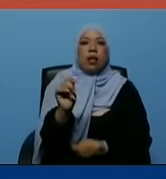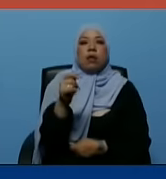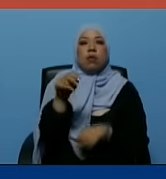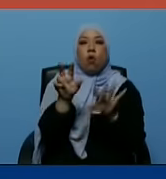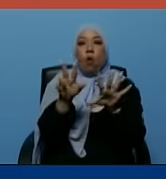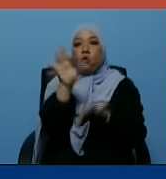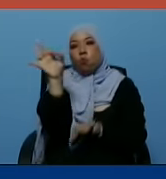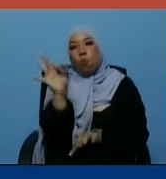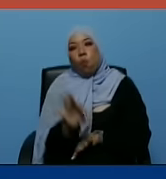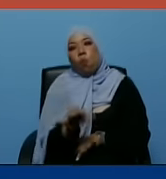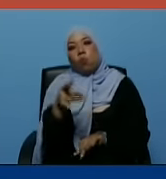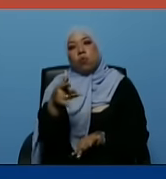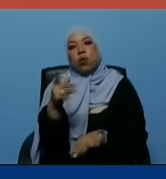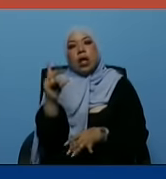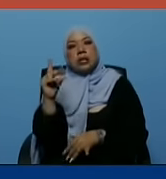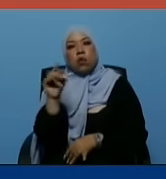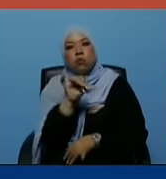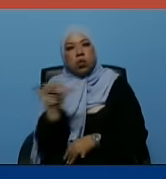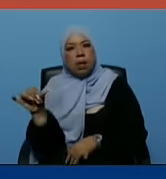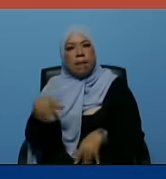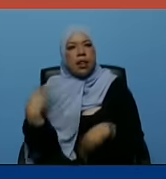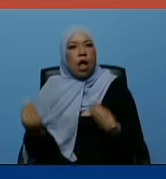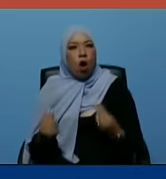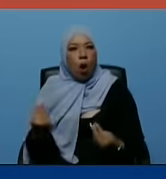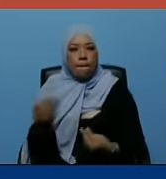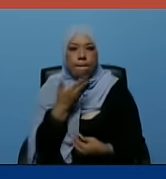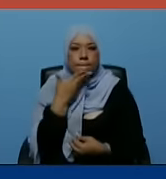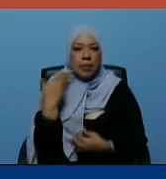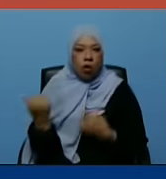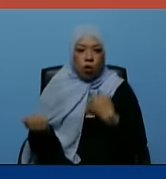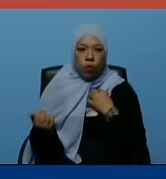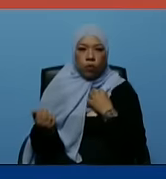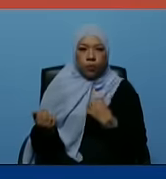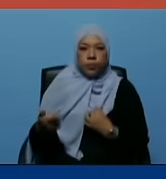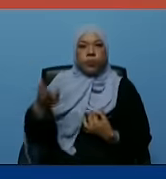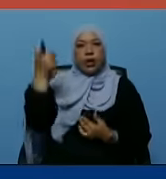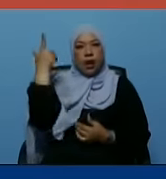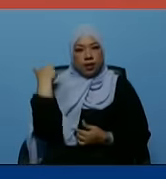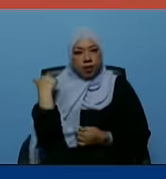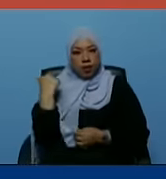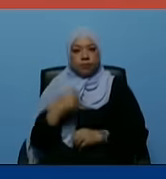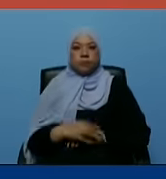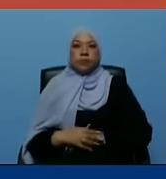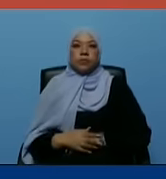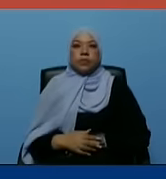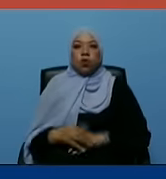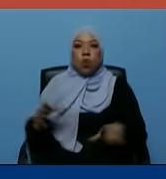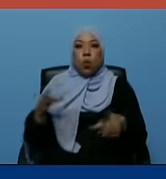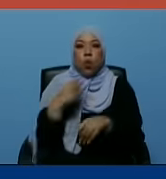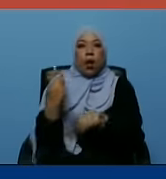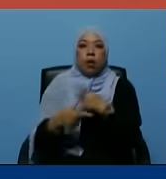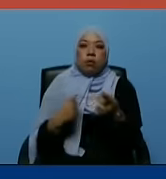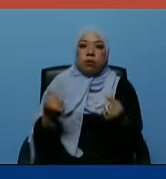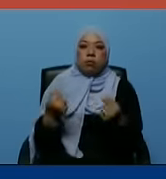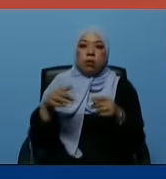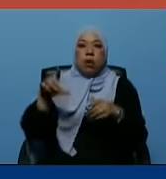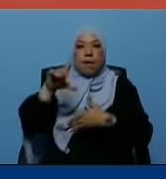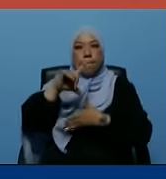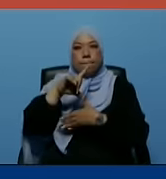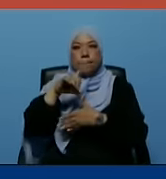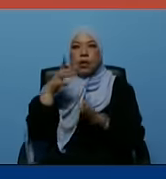8%, ¿qué no será el segundo semestre? Ayer la CEPAL, la Comisión Económica para América